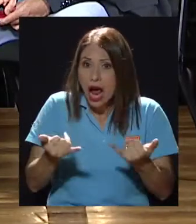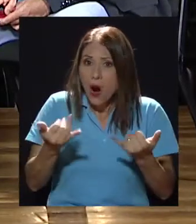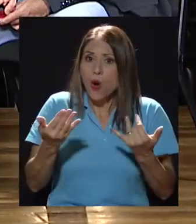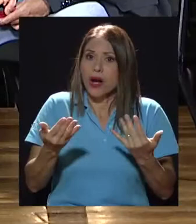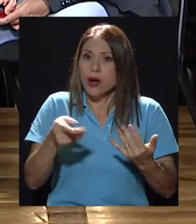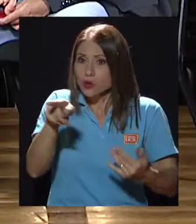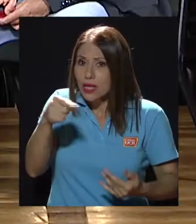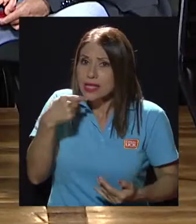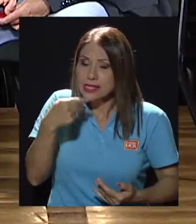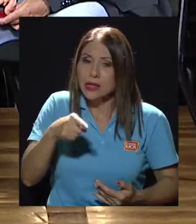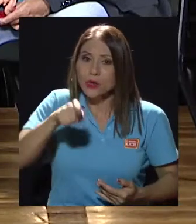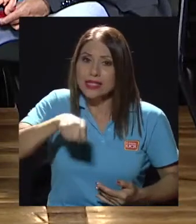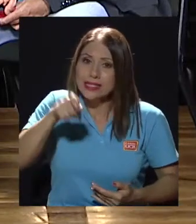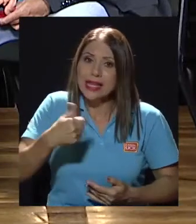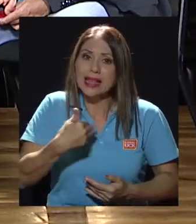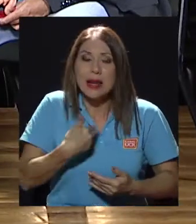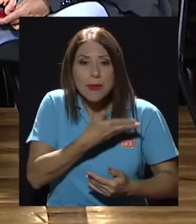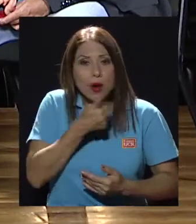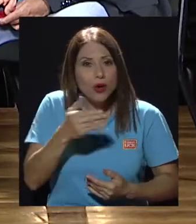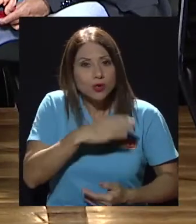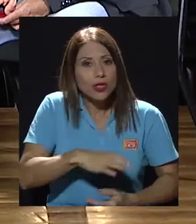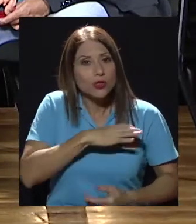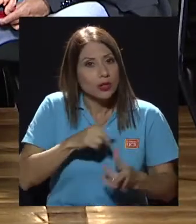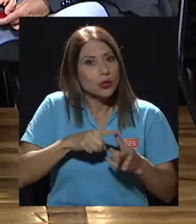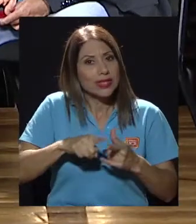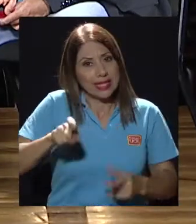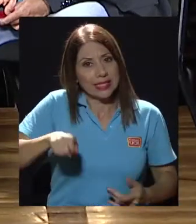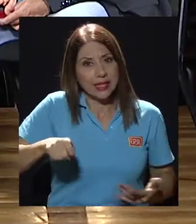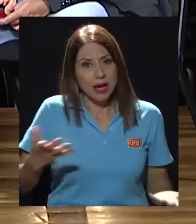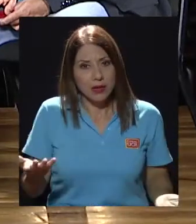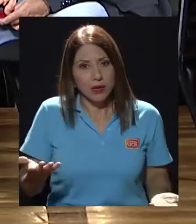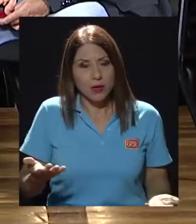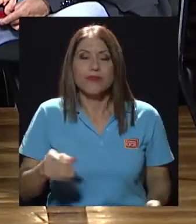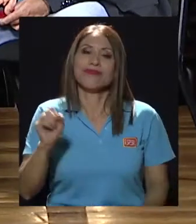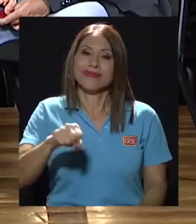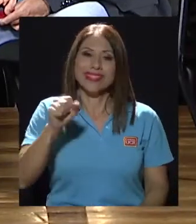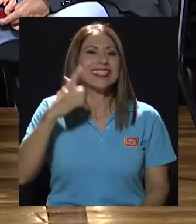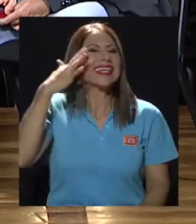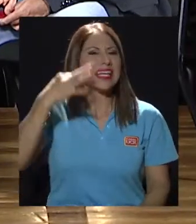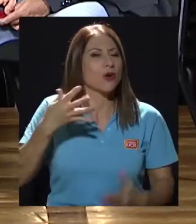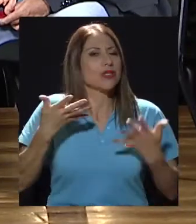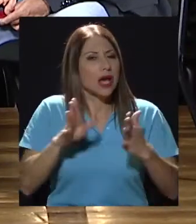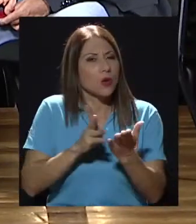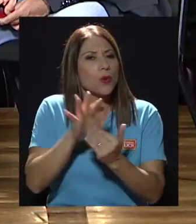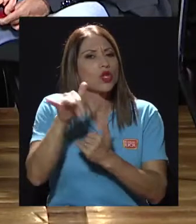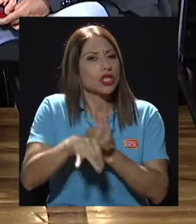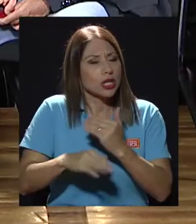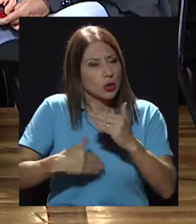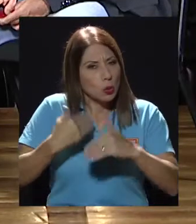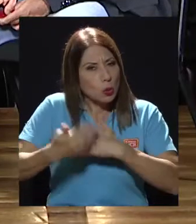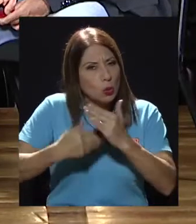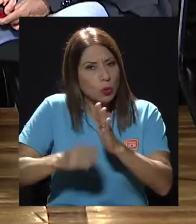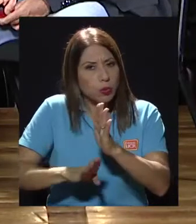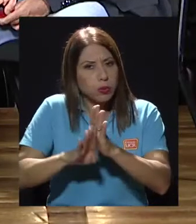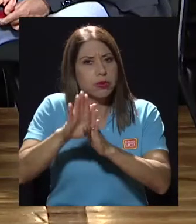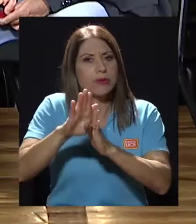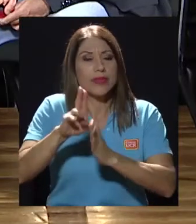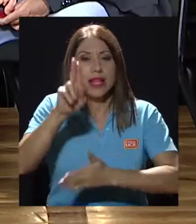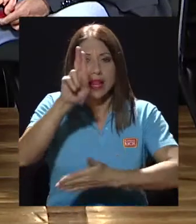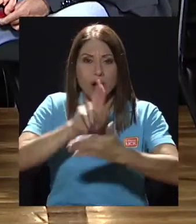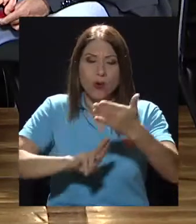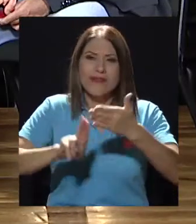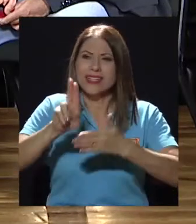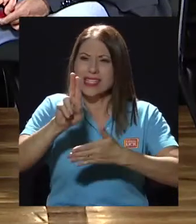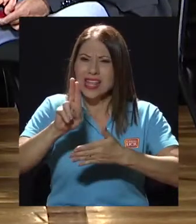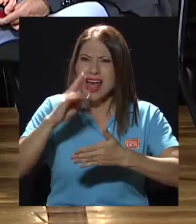mejores condiciones, sí. Lo hace como necesario. Sí, digamos, creo que ya hay un proyecto que está bastante avanzado, ¿verdad? De parte de la universidad y creo que